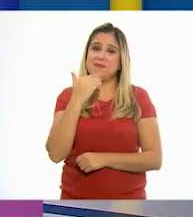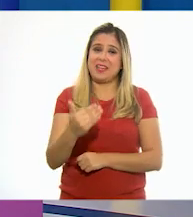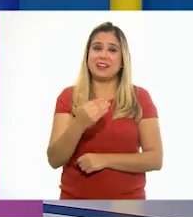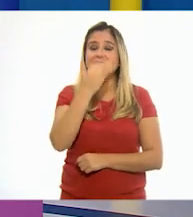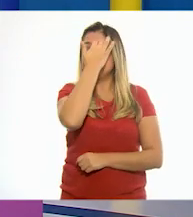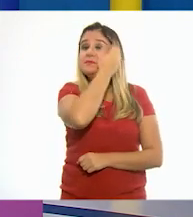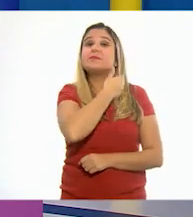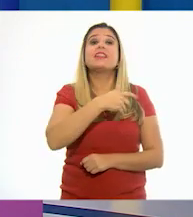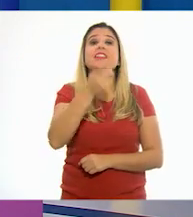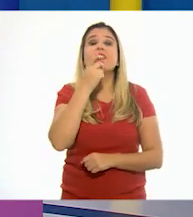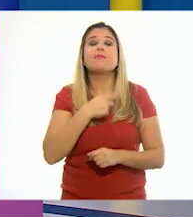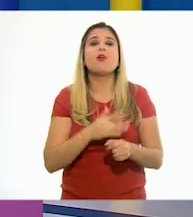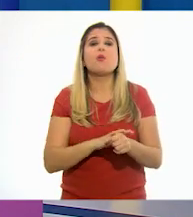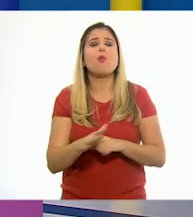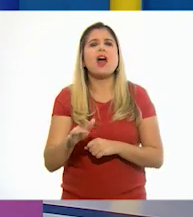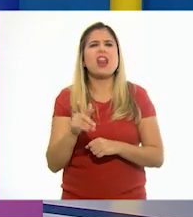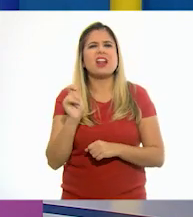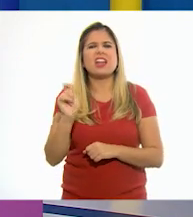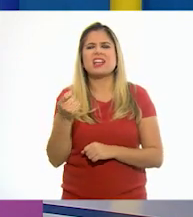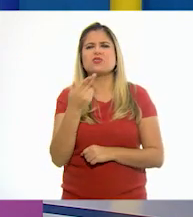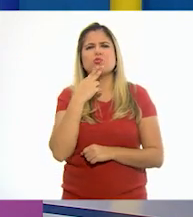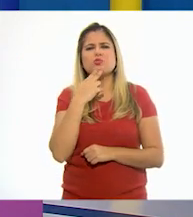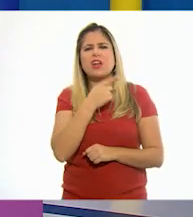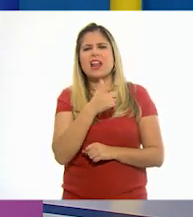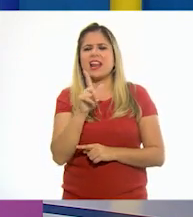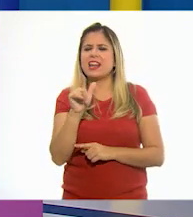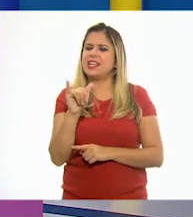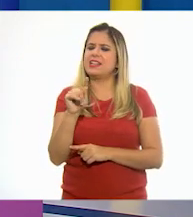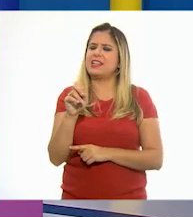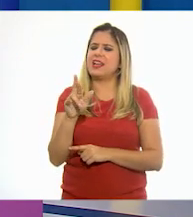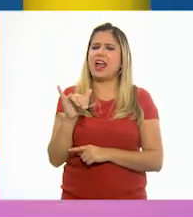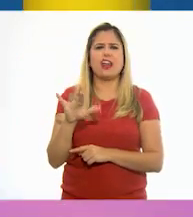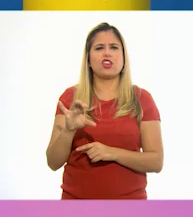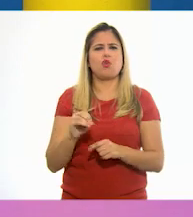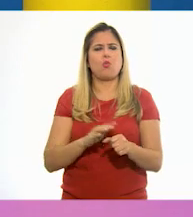También dime, ¿sabes cuál es el recurso literario que usa en este refrán?